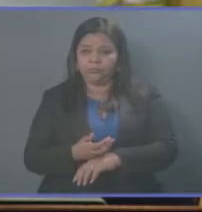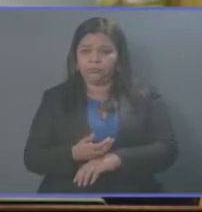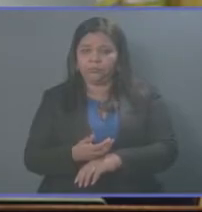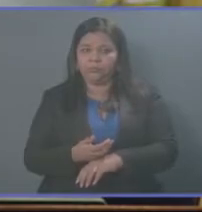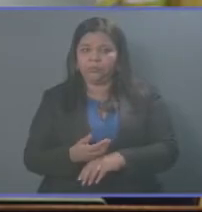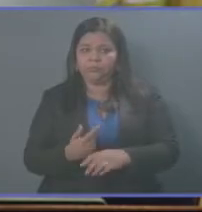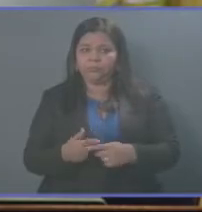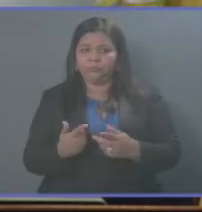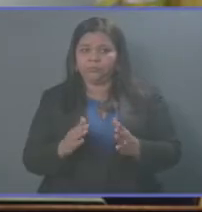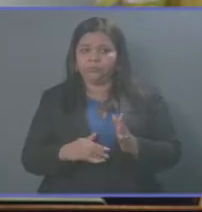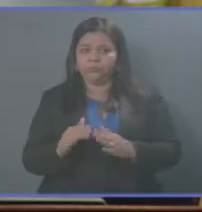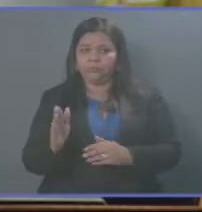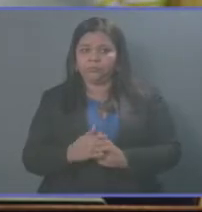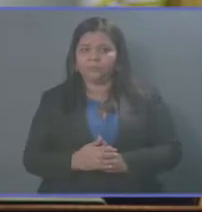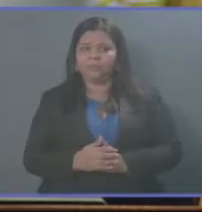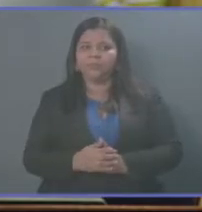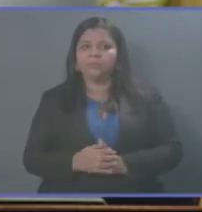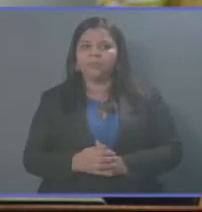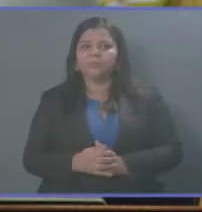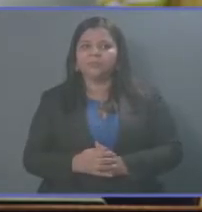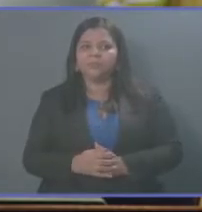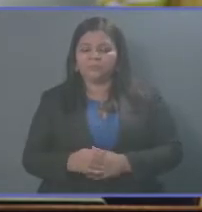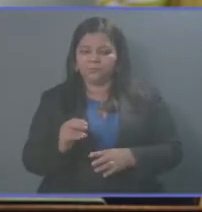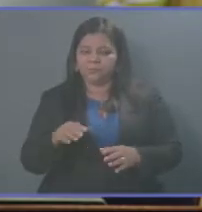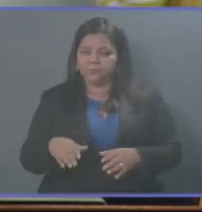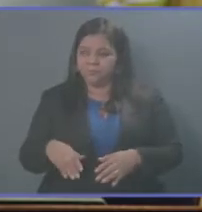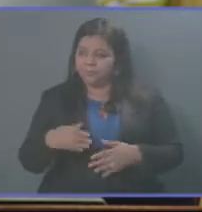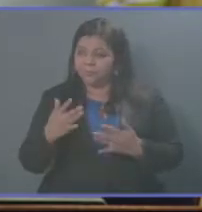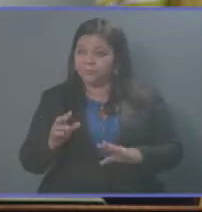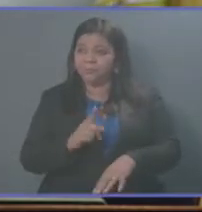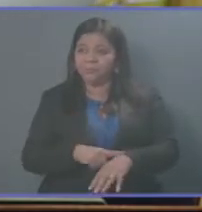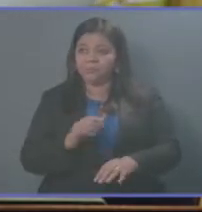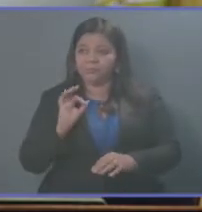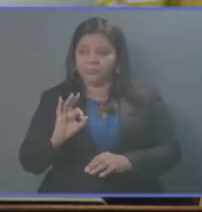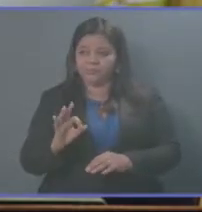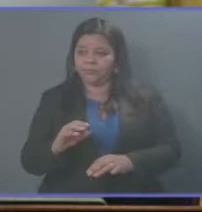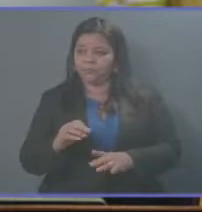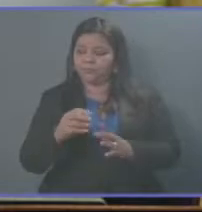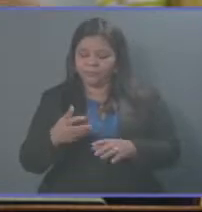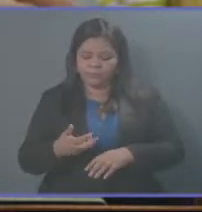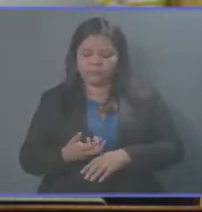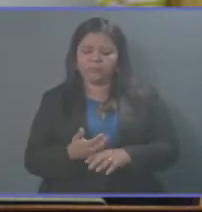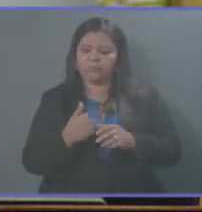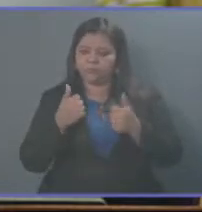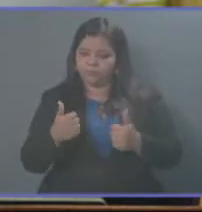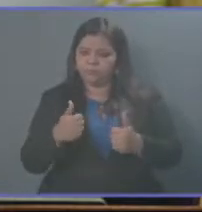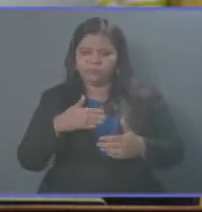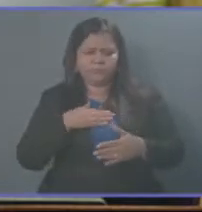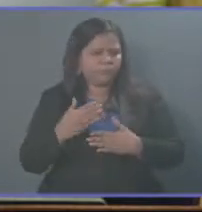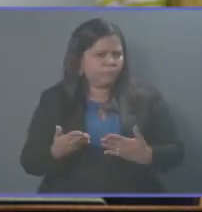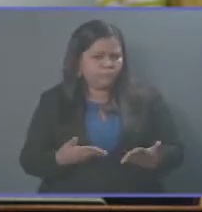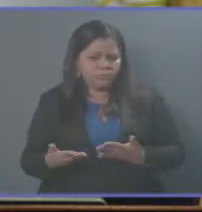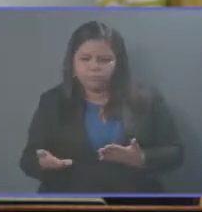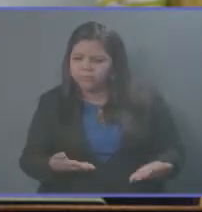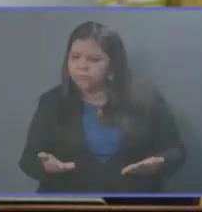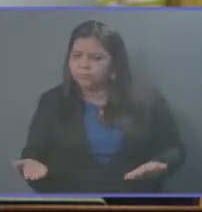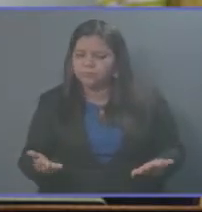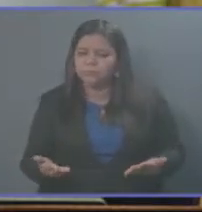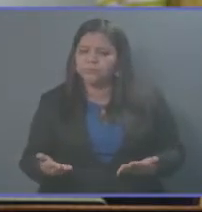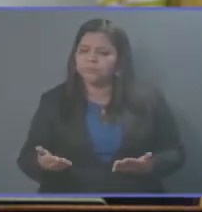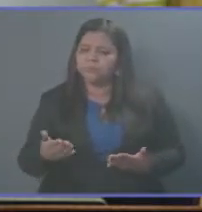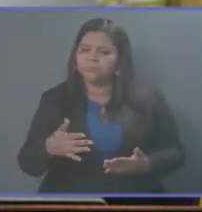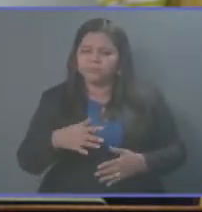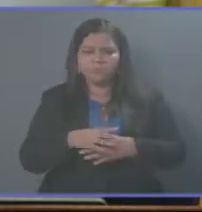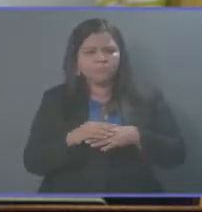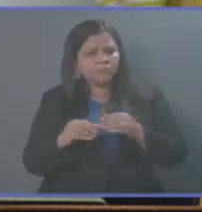viaje seguro, viaje a tiempo, viaje con cortesía, viaje con